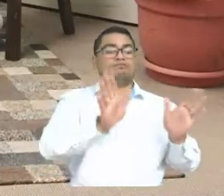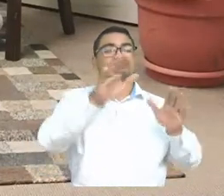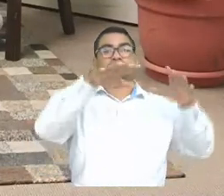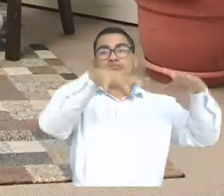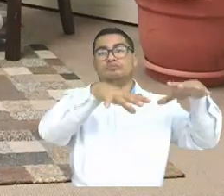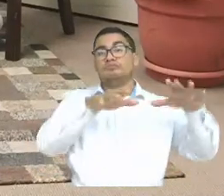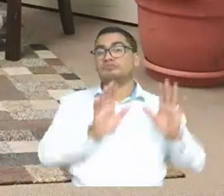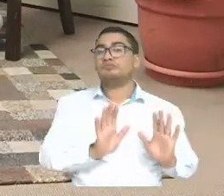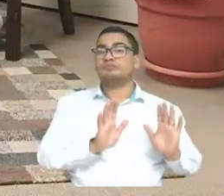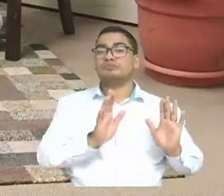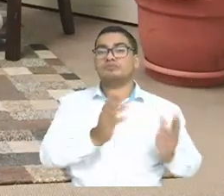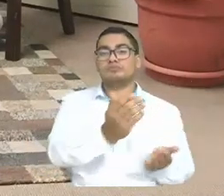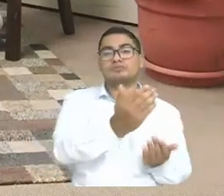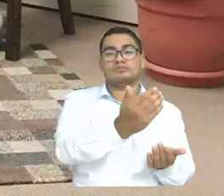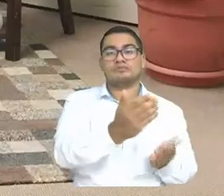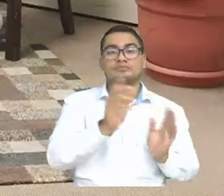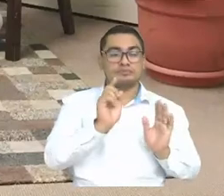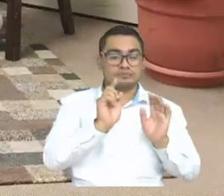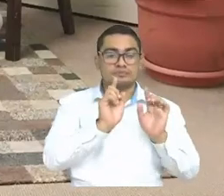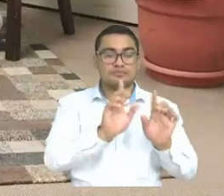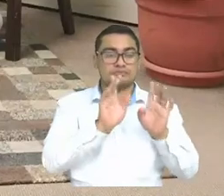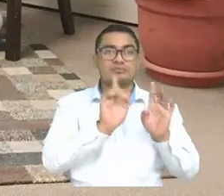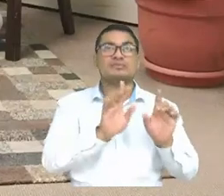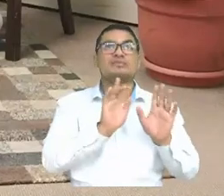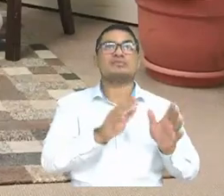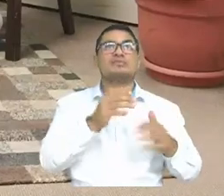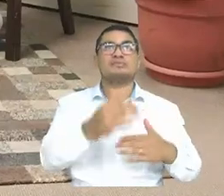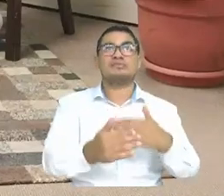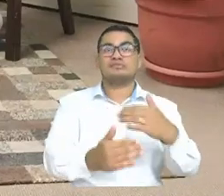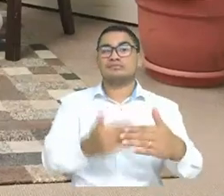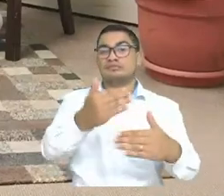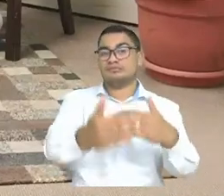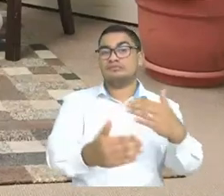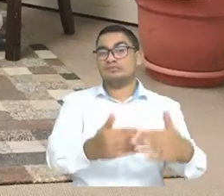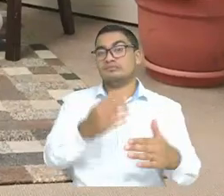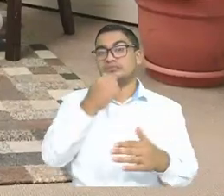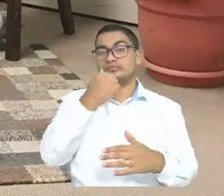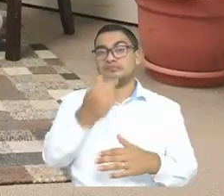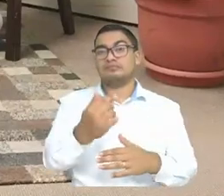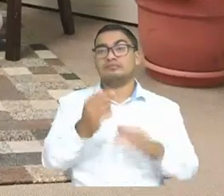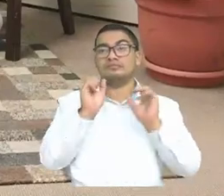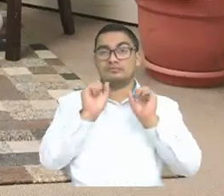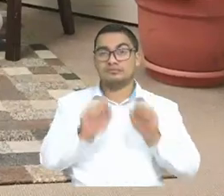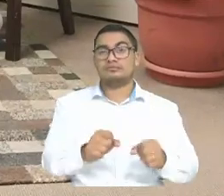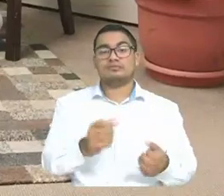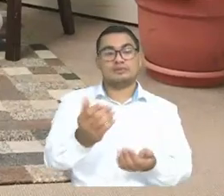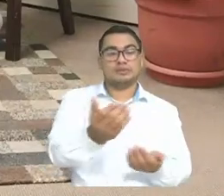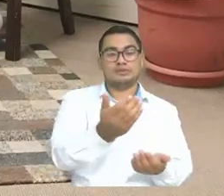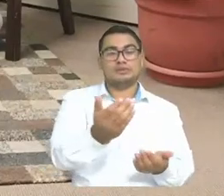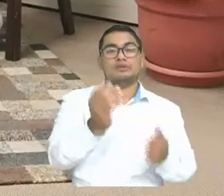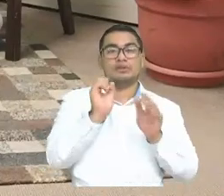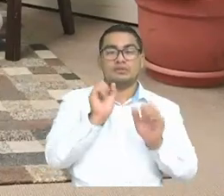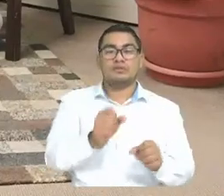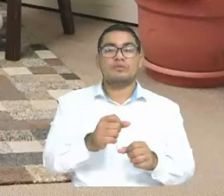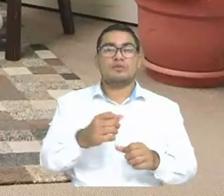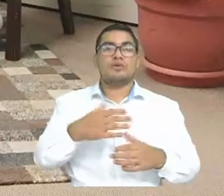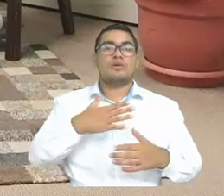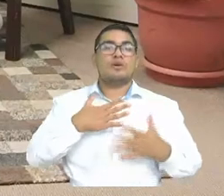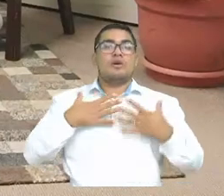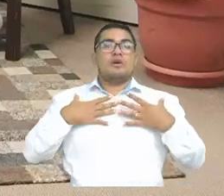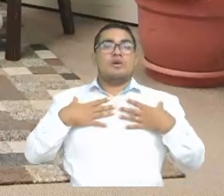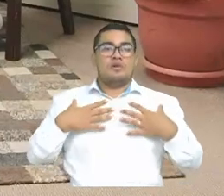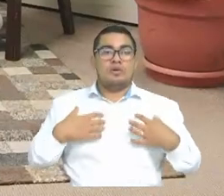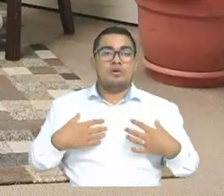ya no naturalmente, pero se va a pasar un proceso en incubación para que el niño pueda desarrollar sus